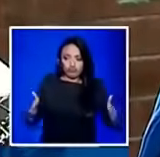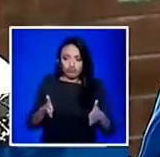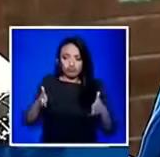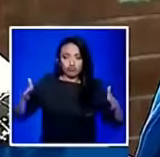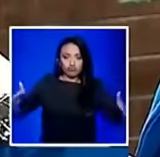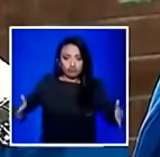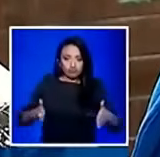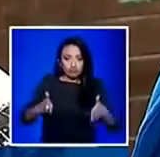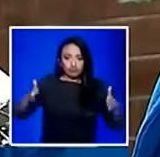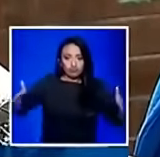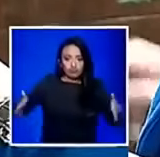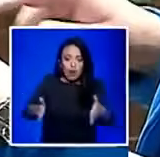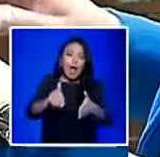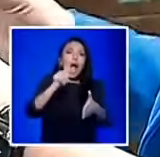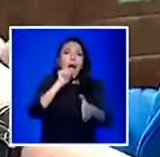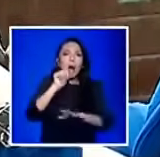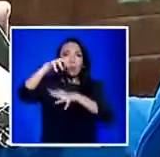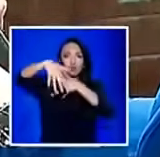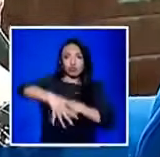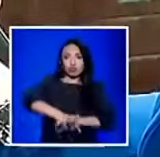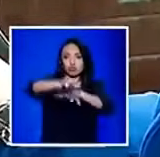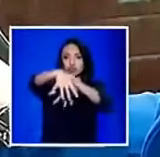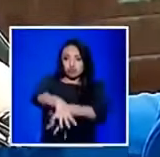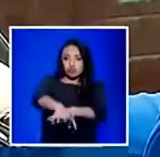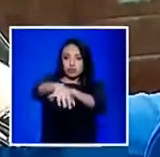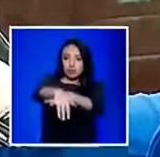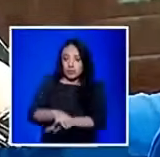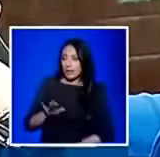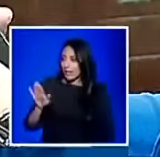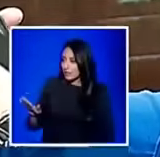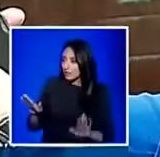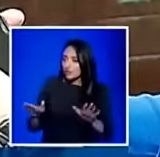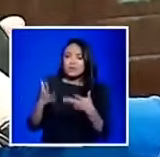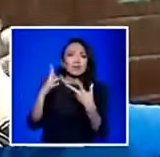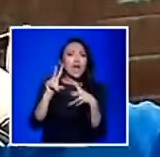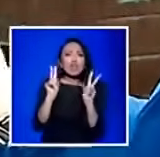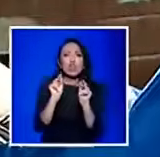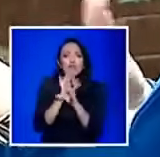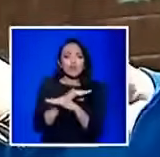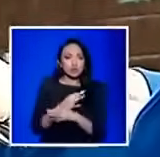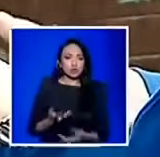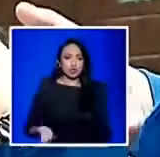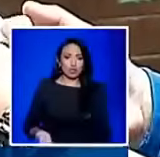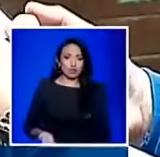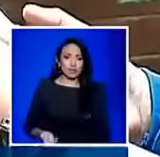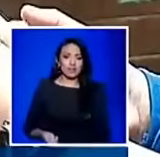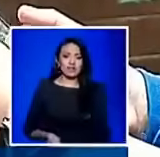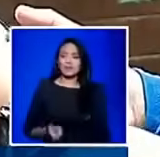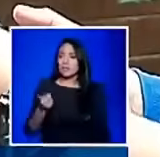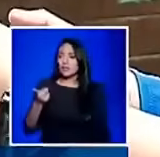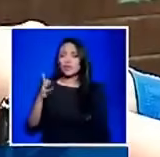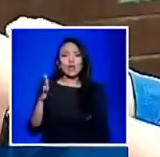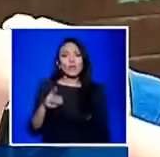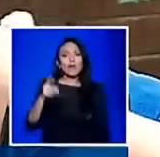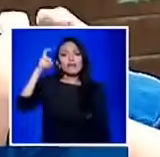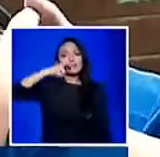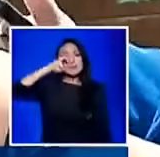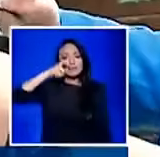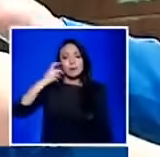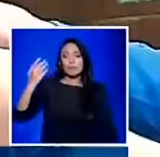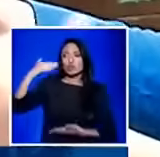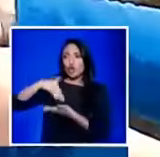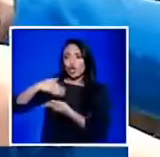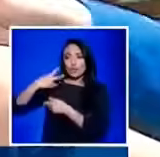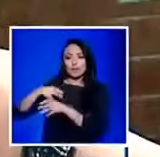furia de todo el lodo, el agua que baja, eso queremos que nuevamente